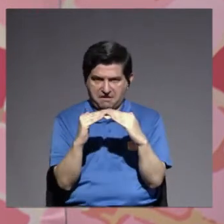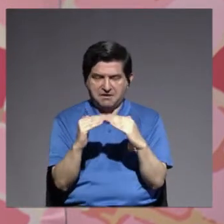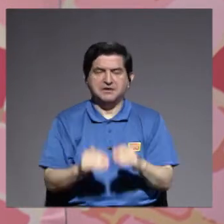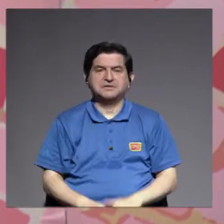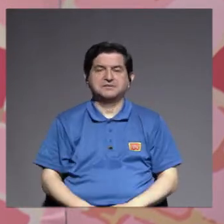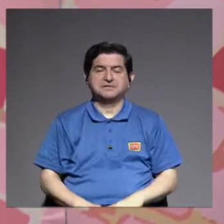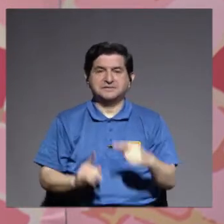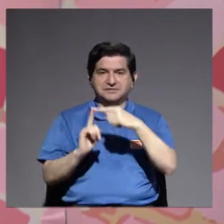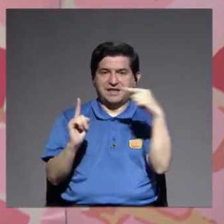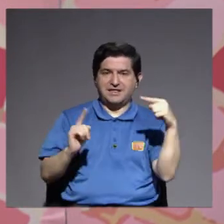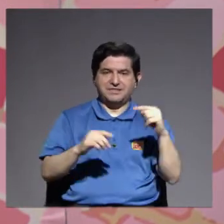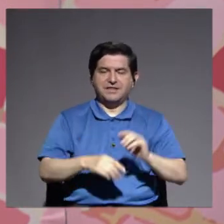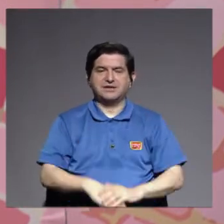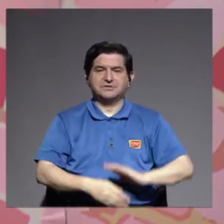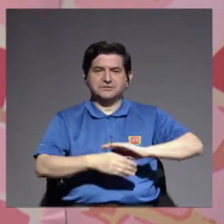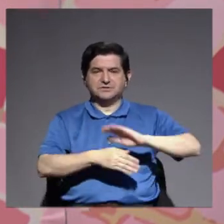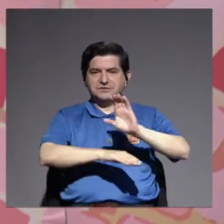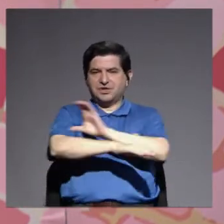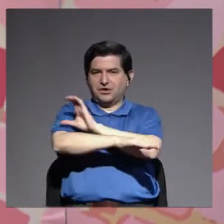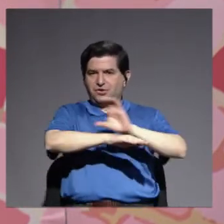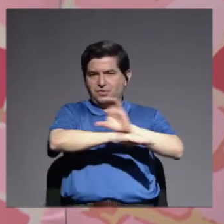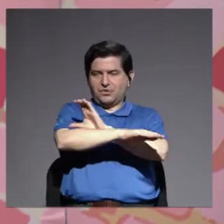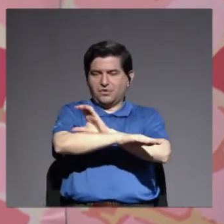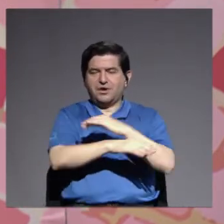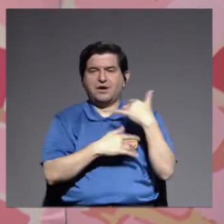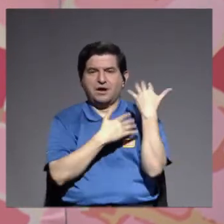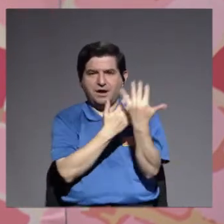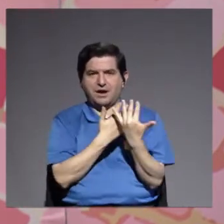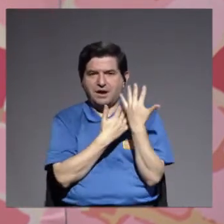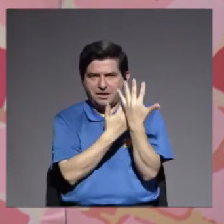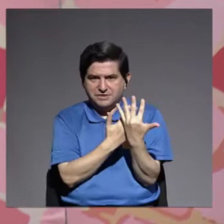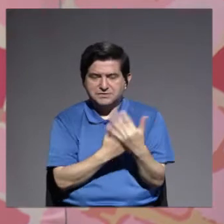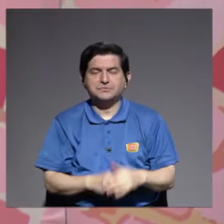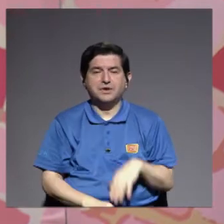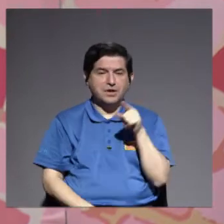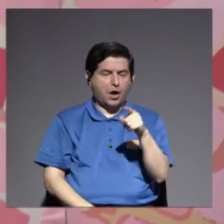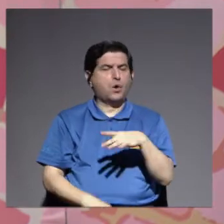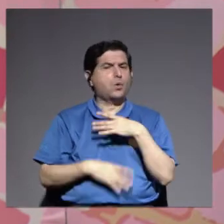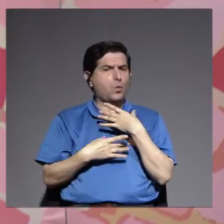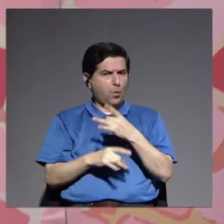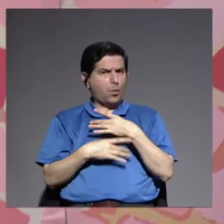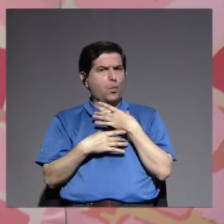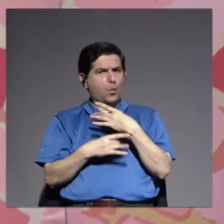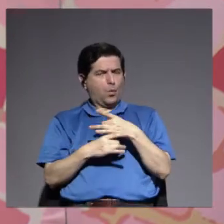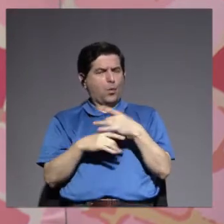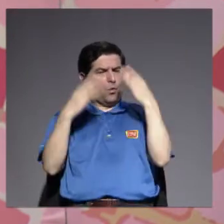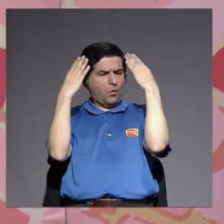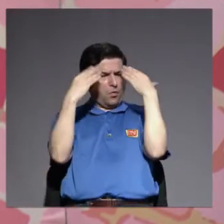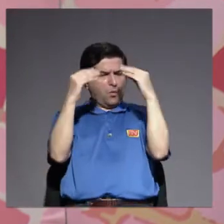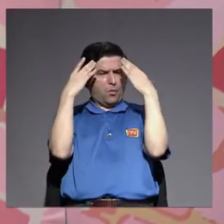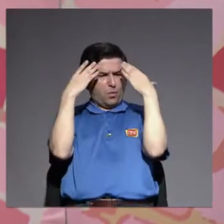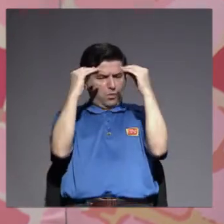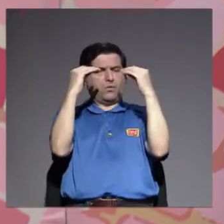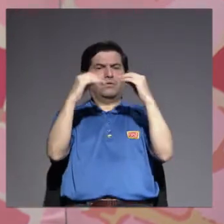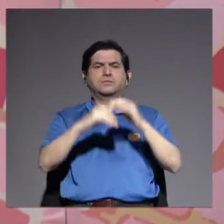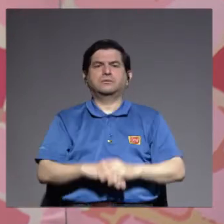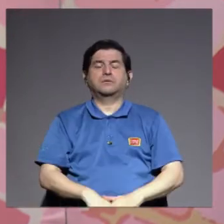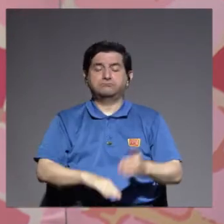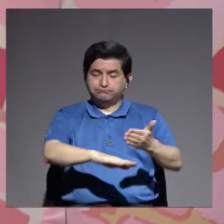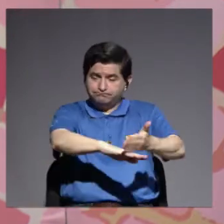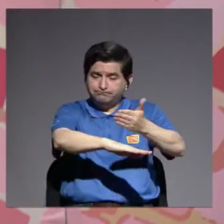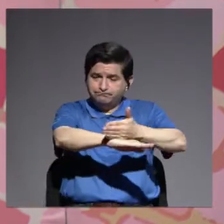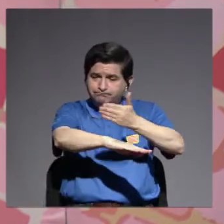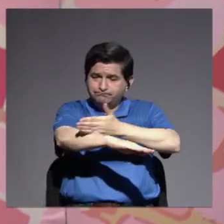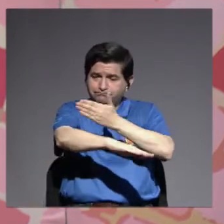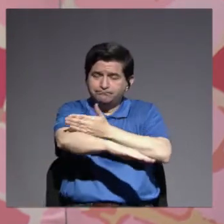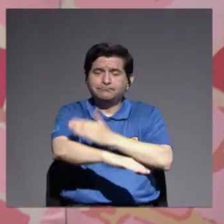la computadora, y esperando que sea de gran interés esta información para avanzar en